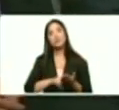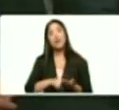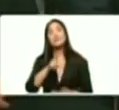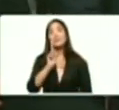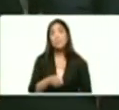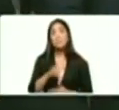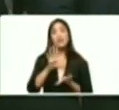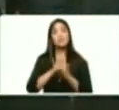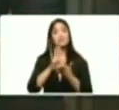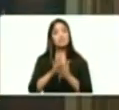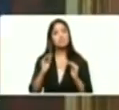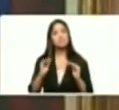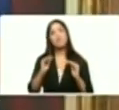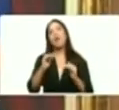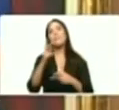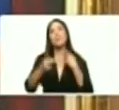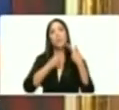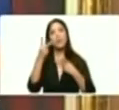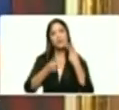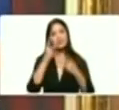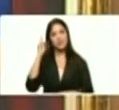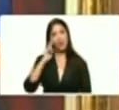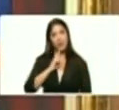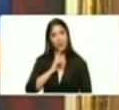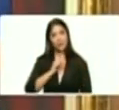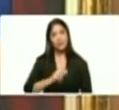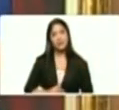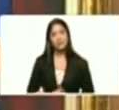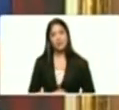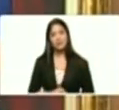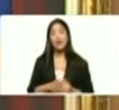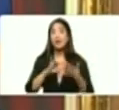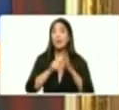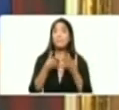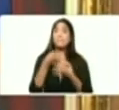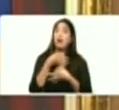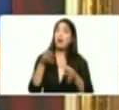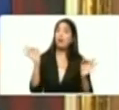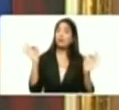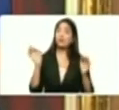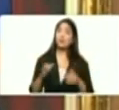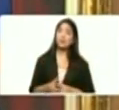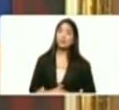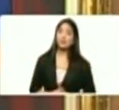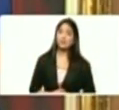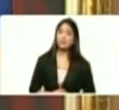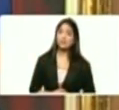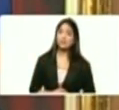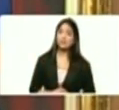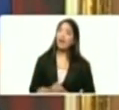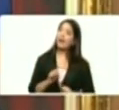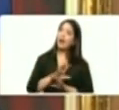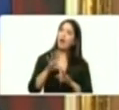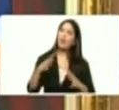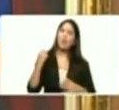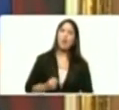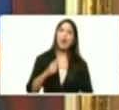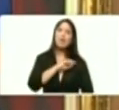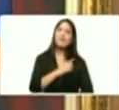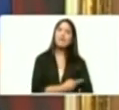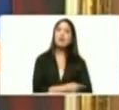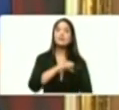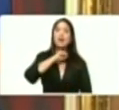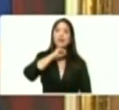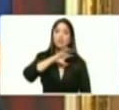suma de estabilidad política, Bolívar, concepto maravilloso, traído, con la fuerza de la historia, como fuerza,